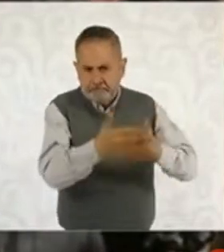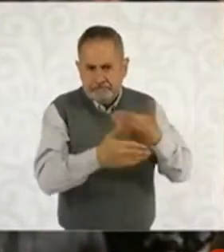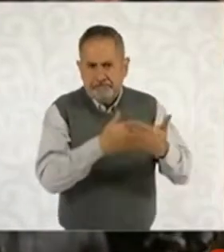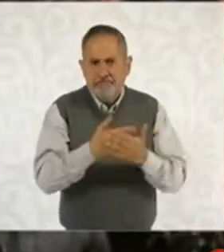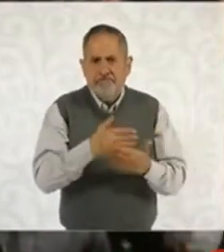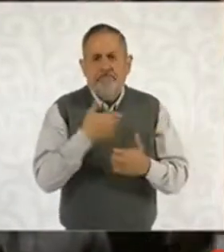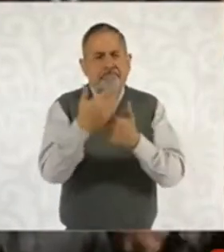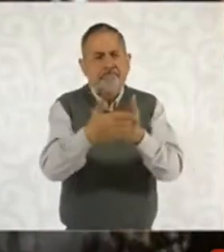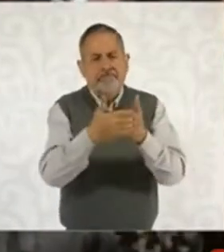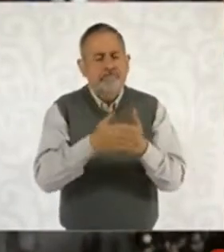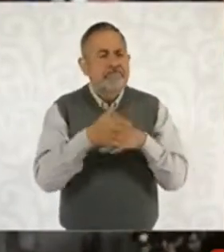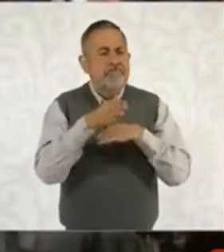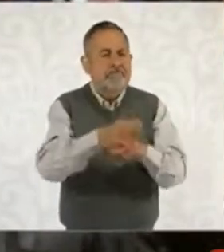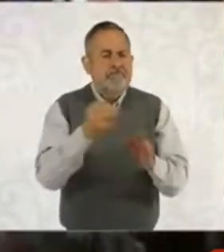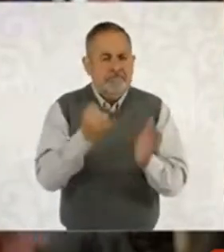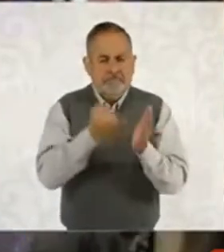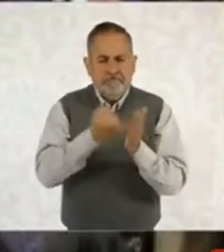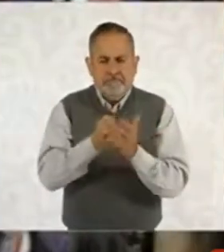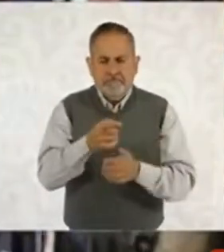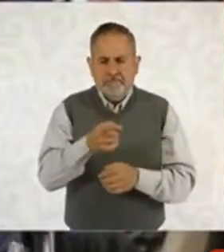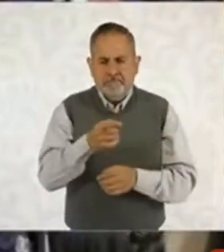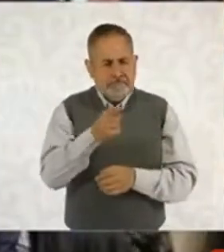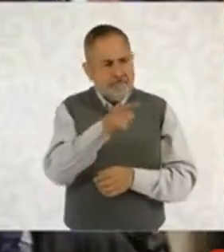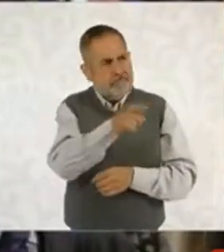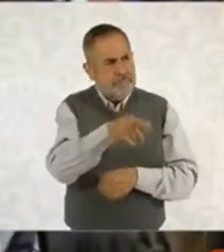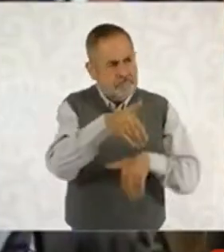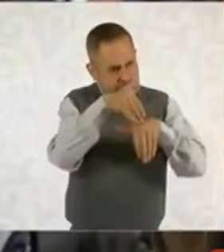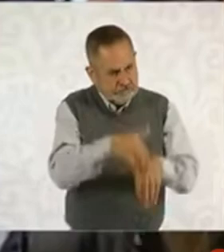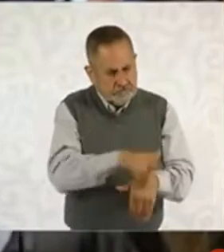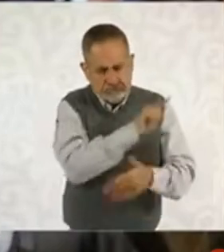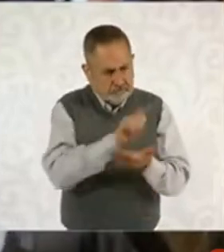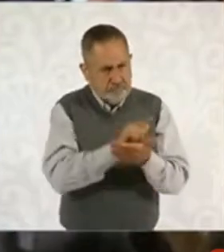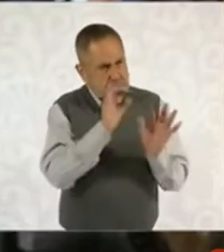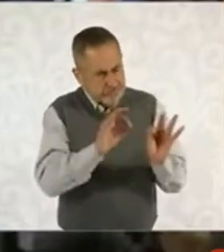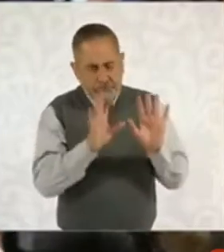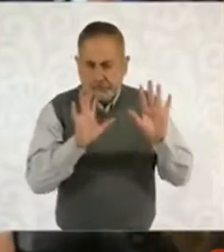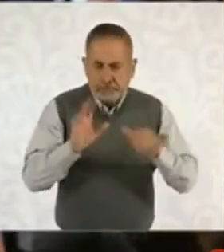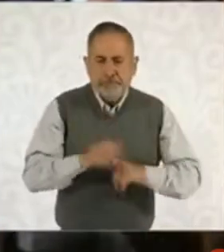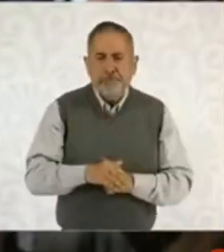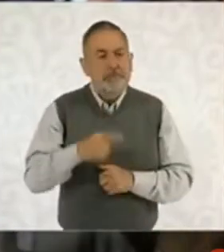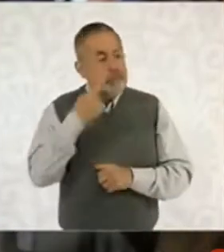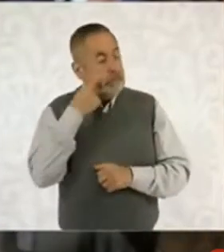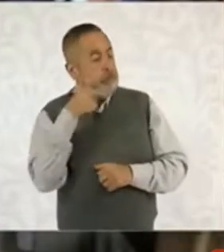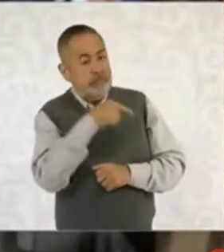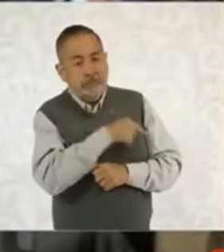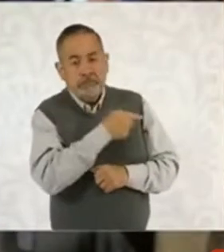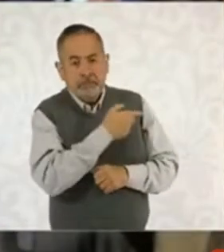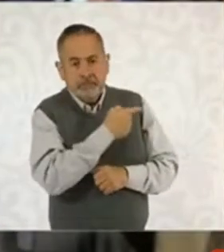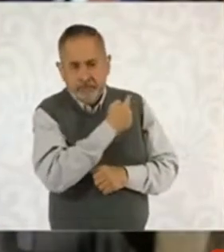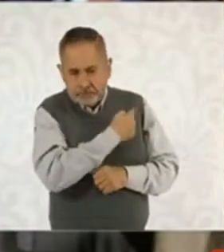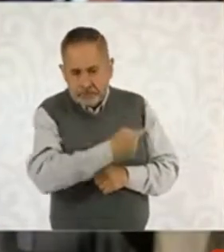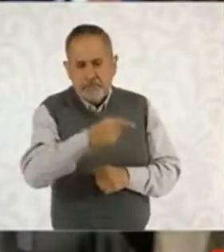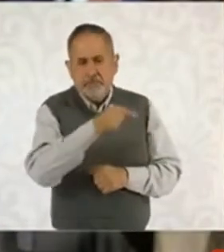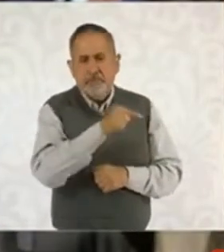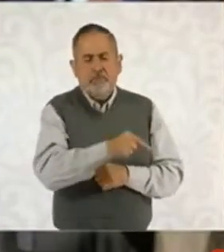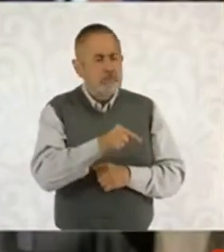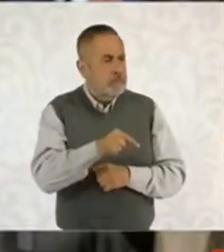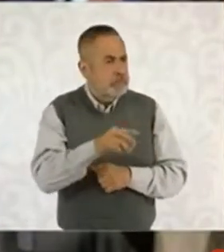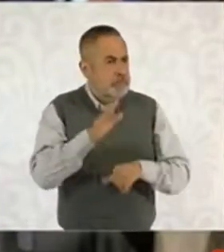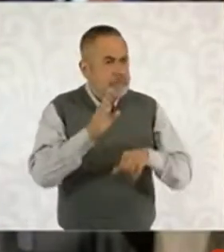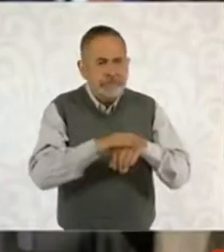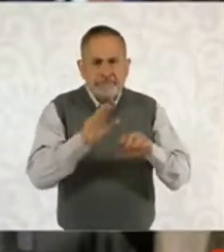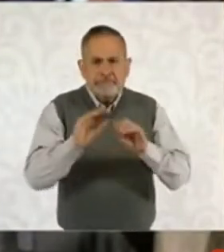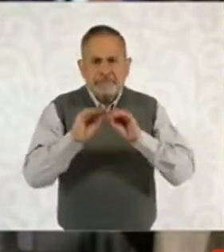fiscal dentro de pues un breve lapso, se vivió pues en este proceso ya con mucha